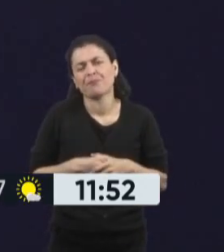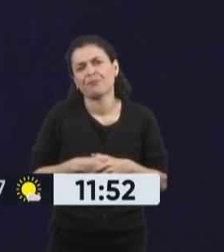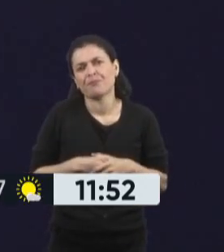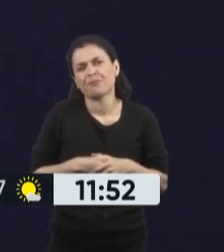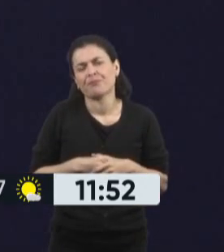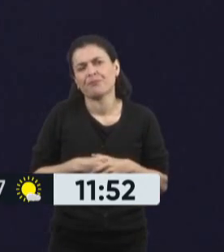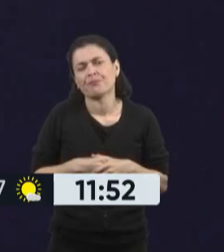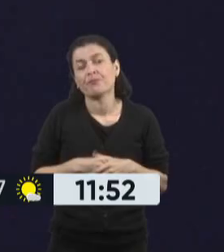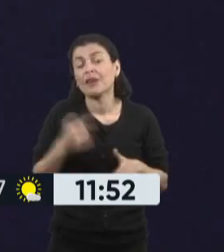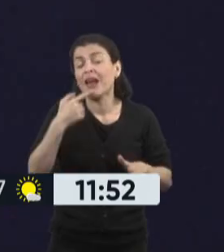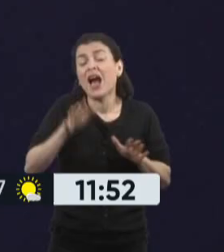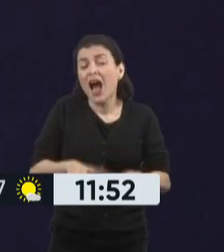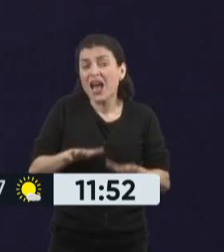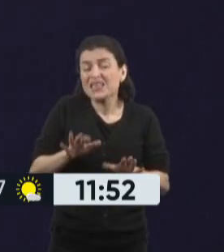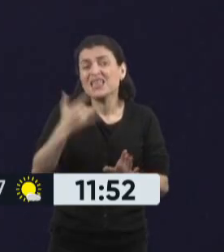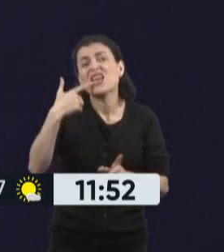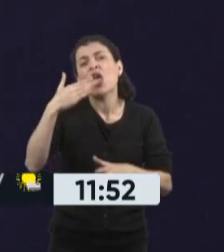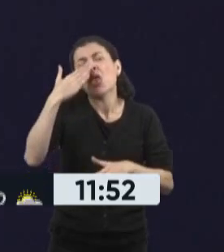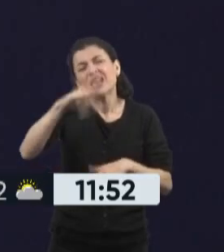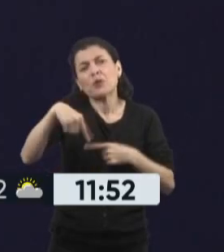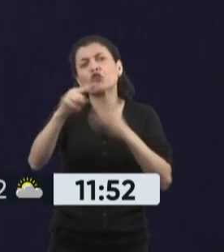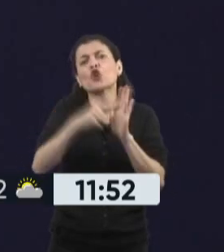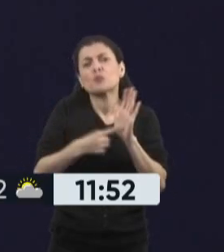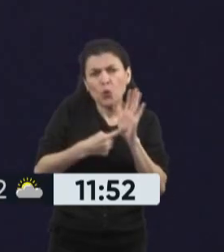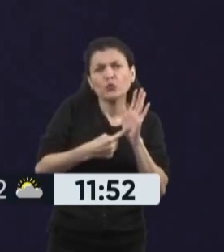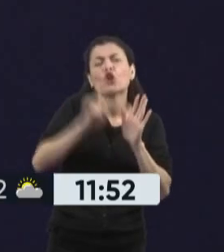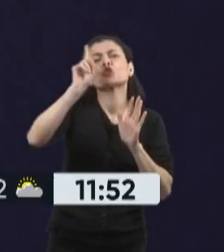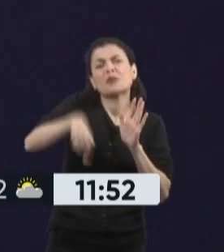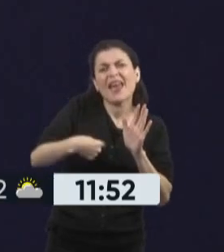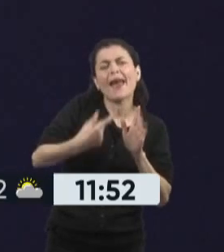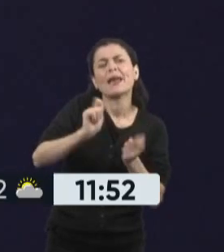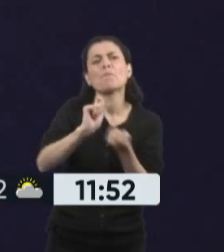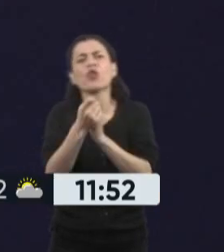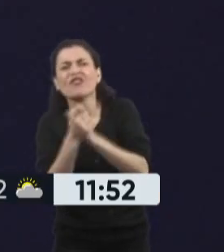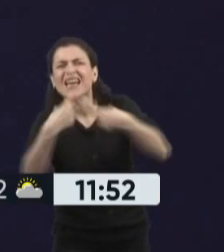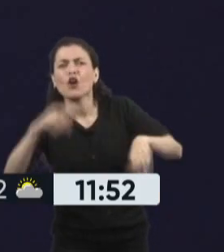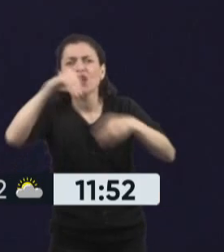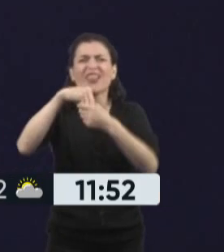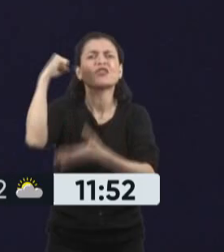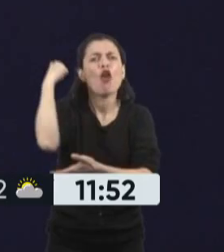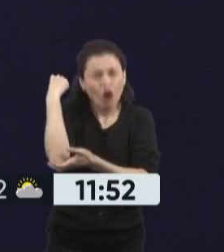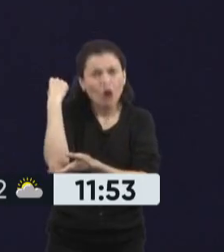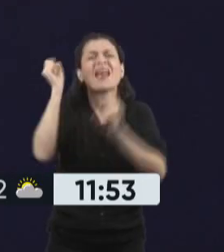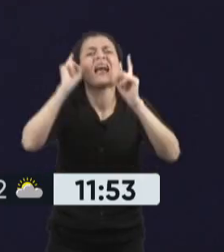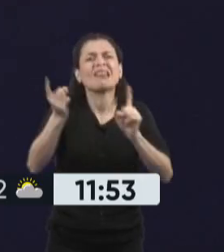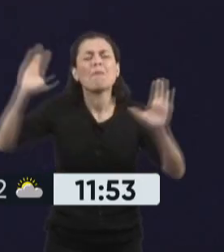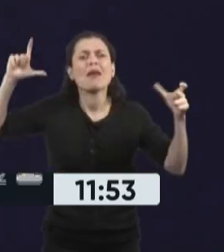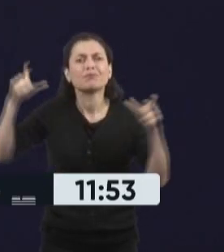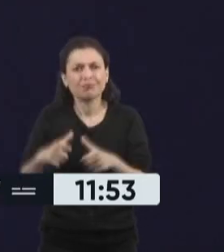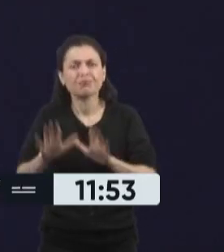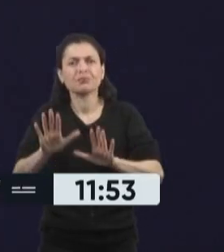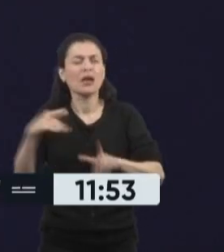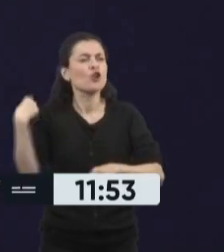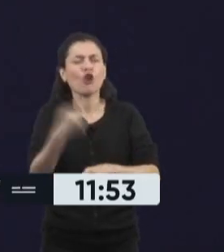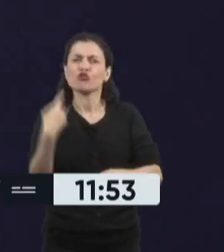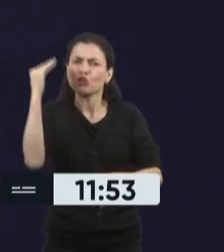y esto va a hacer que todo el resto de las variables se corrijan, pero no estamos obsesionados